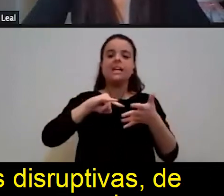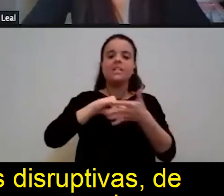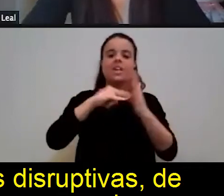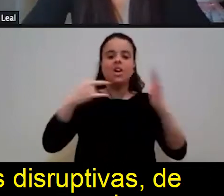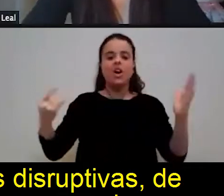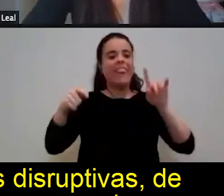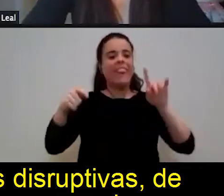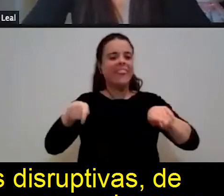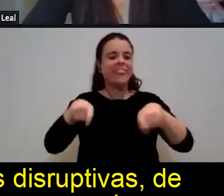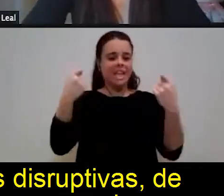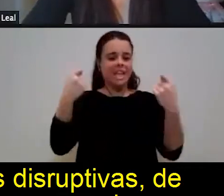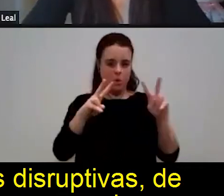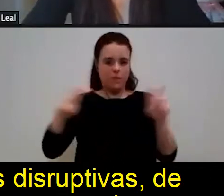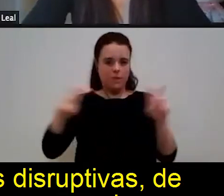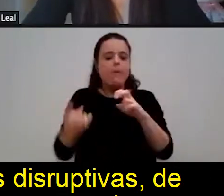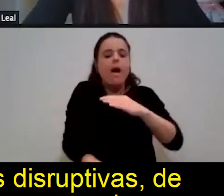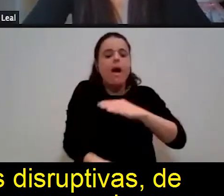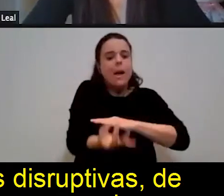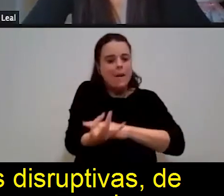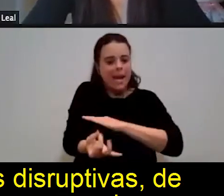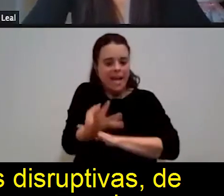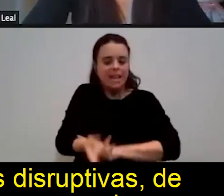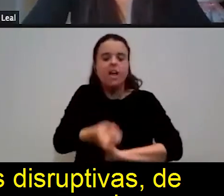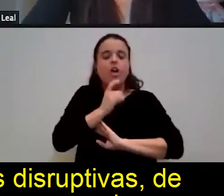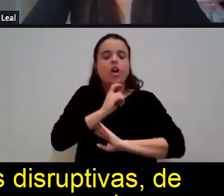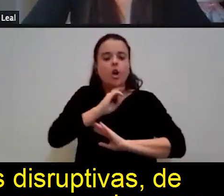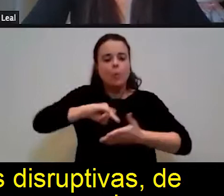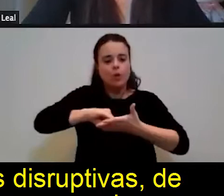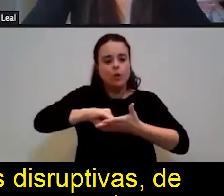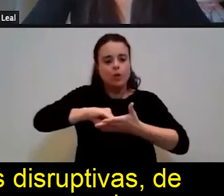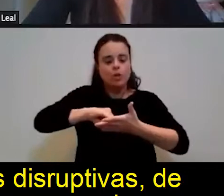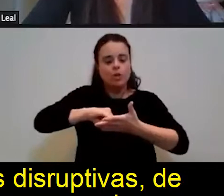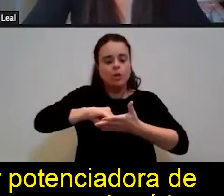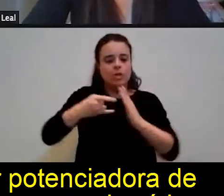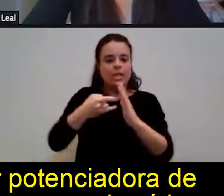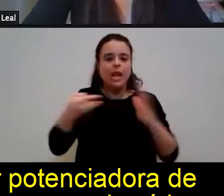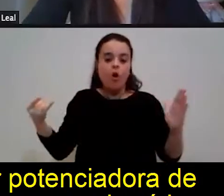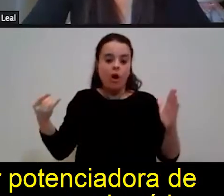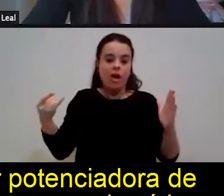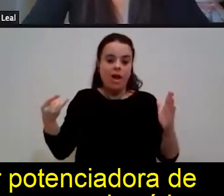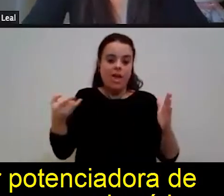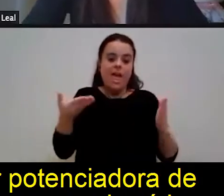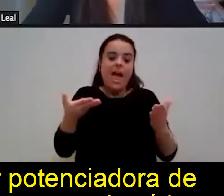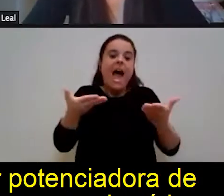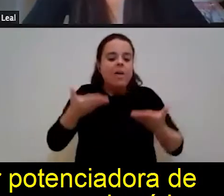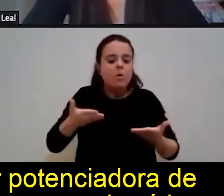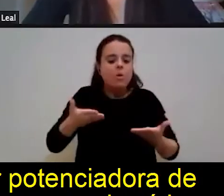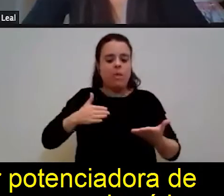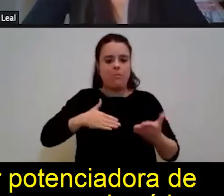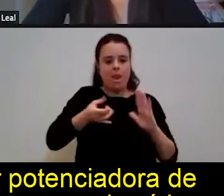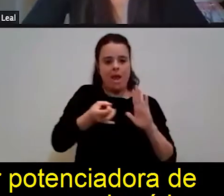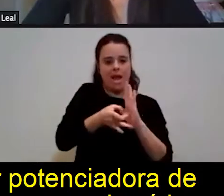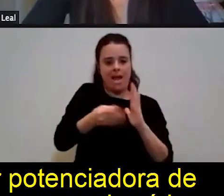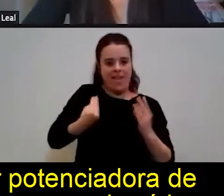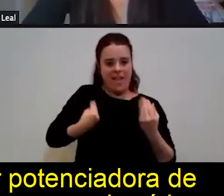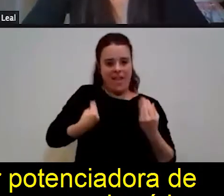de tecnologías emergentes, de cómo la tecnología va a ayudarnos a mejorar nuestra calidad de vida, cómo